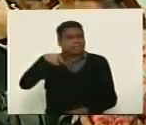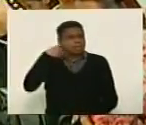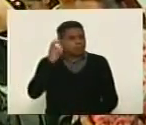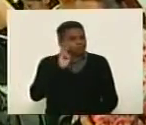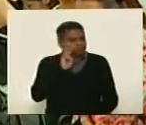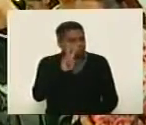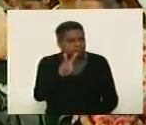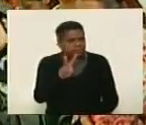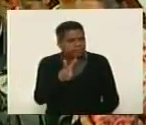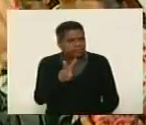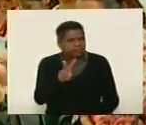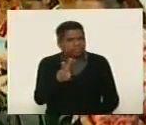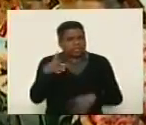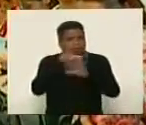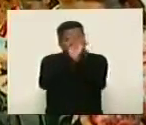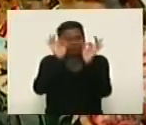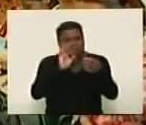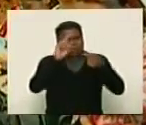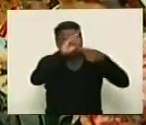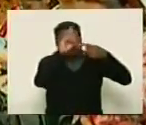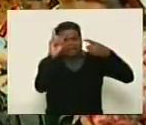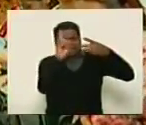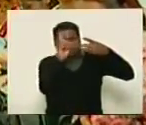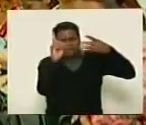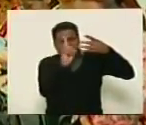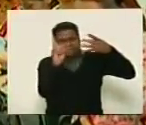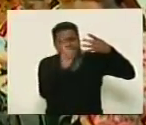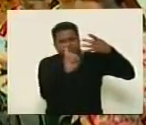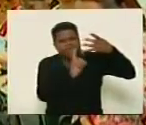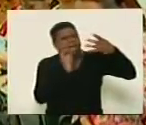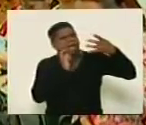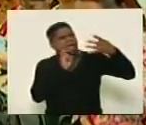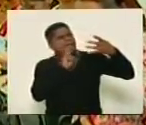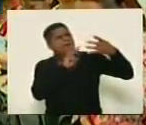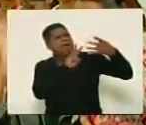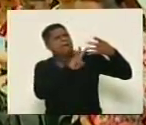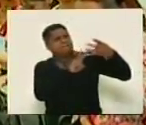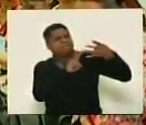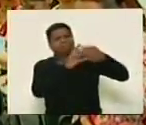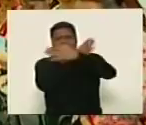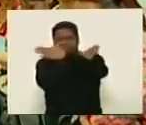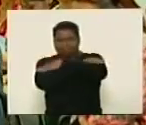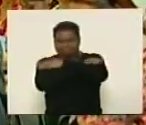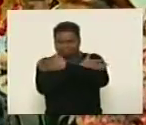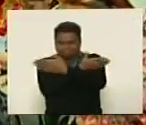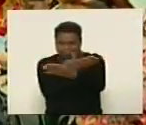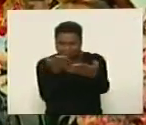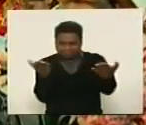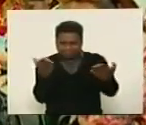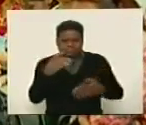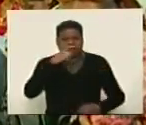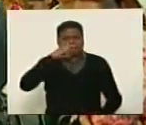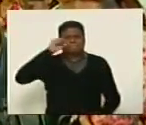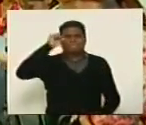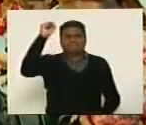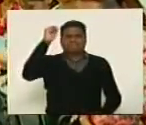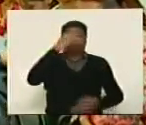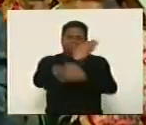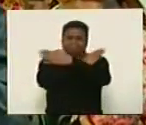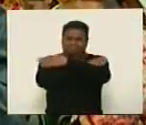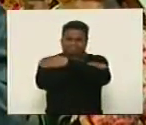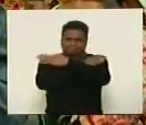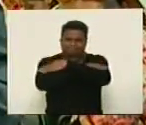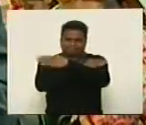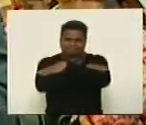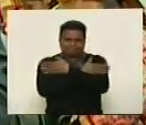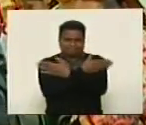venga a manera de detalle todo lo que tiene que ver con él. Entonces, felicitaciones al presidente Nicolás Maduro, felicitaciones